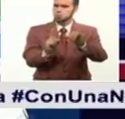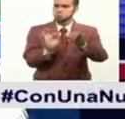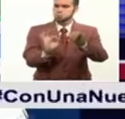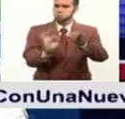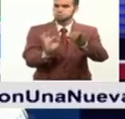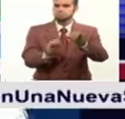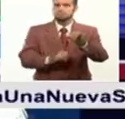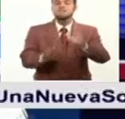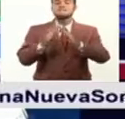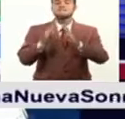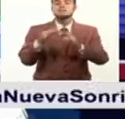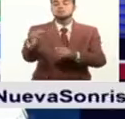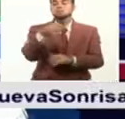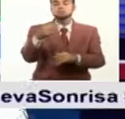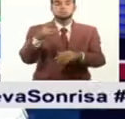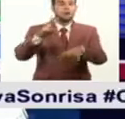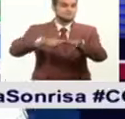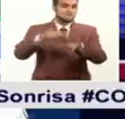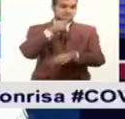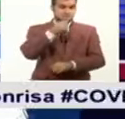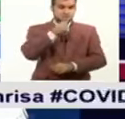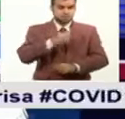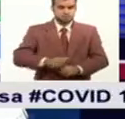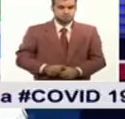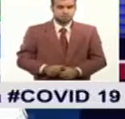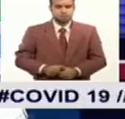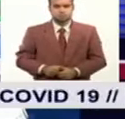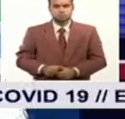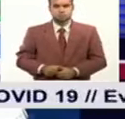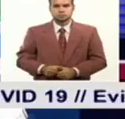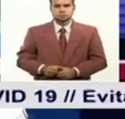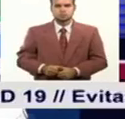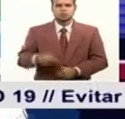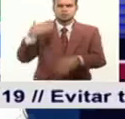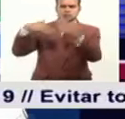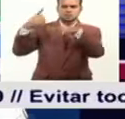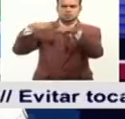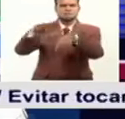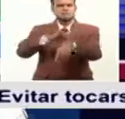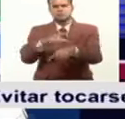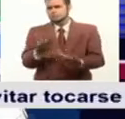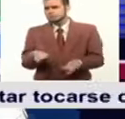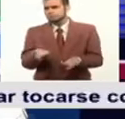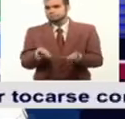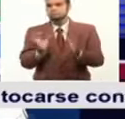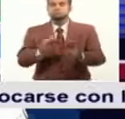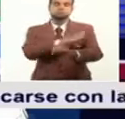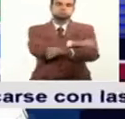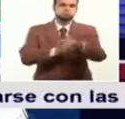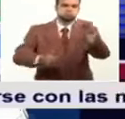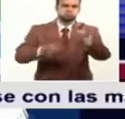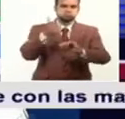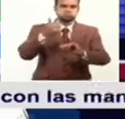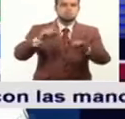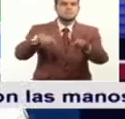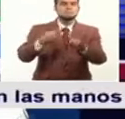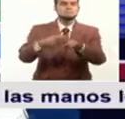Vieja, que padecía de hipertensión arterial y fibrosis